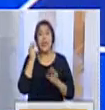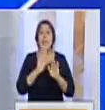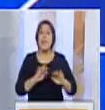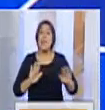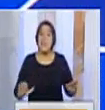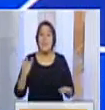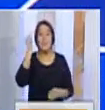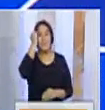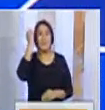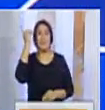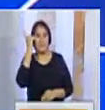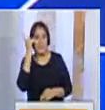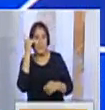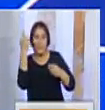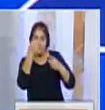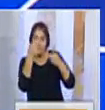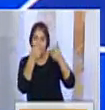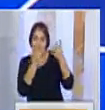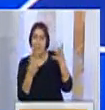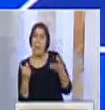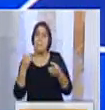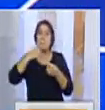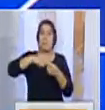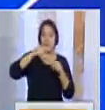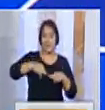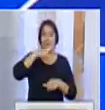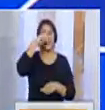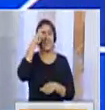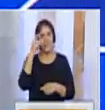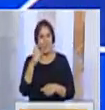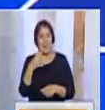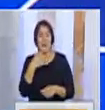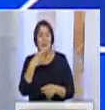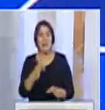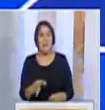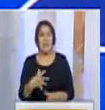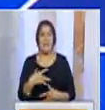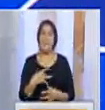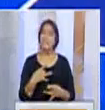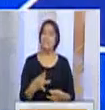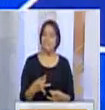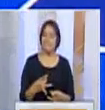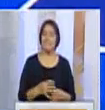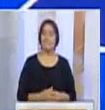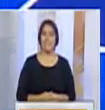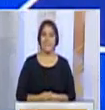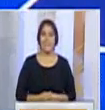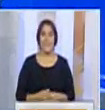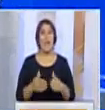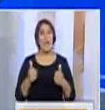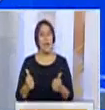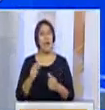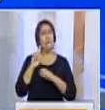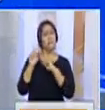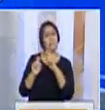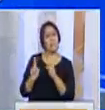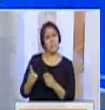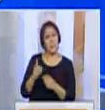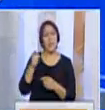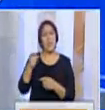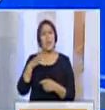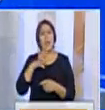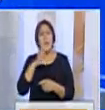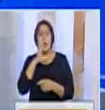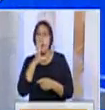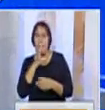Down. Entonces todos ellos participaron en este trabajo y la verdad que fue muy interesante. Ahora, mi magistrado, cuando hablamos también de los ciudadanos,